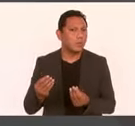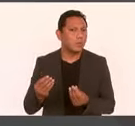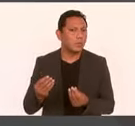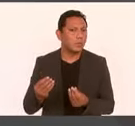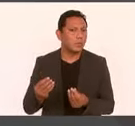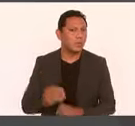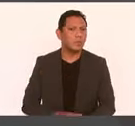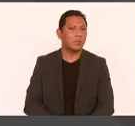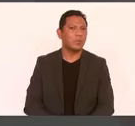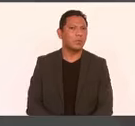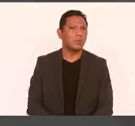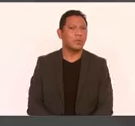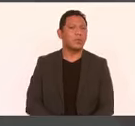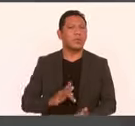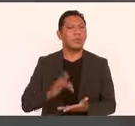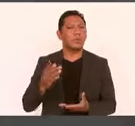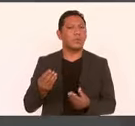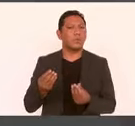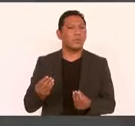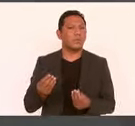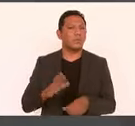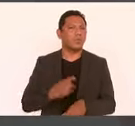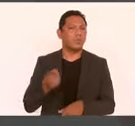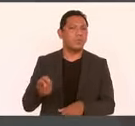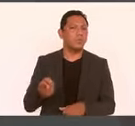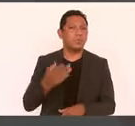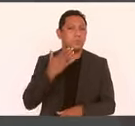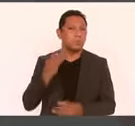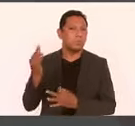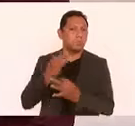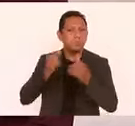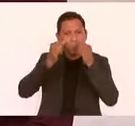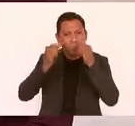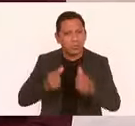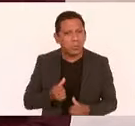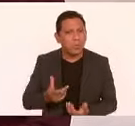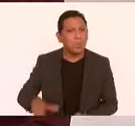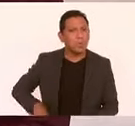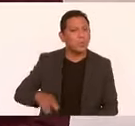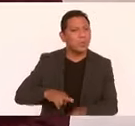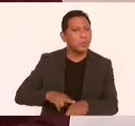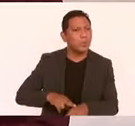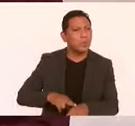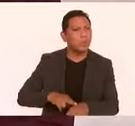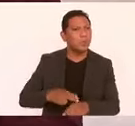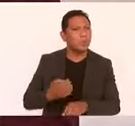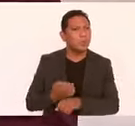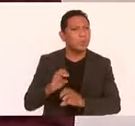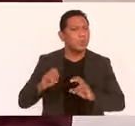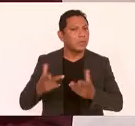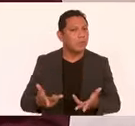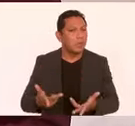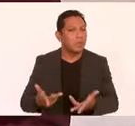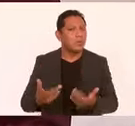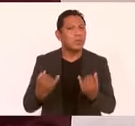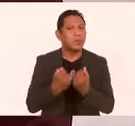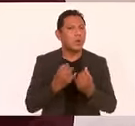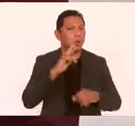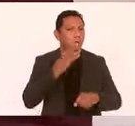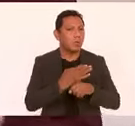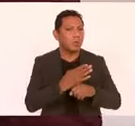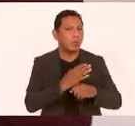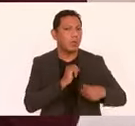Oaxaca, muchísimas gracias por su hospitalidad, gobernador de Chiapas, Diego, obispo, Jesús,